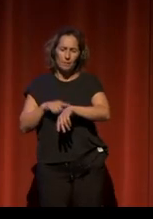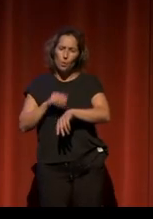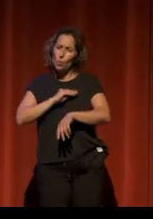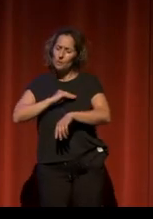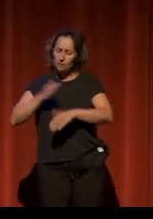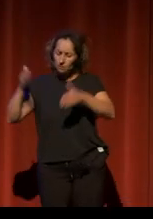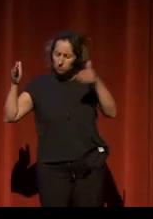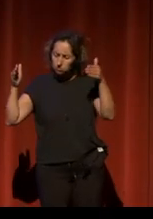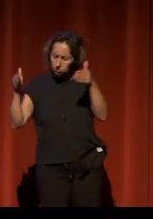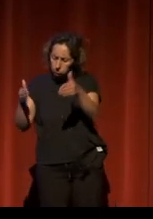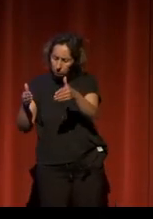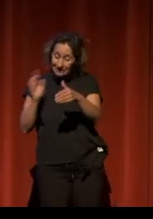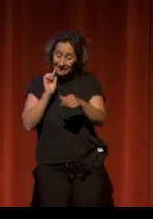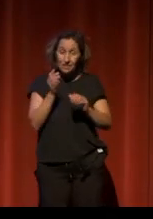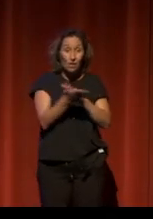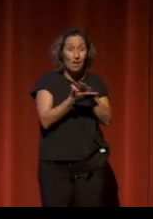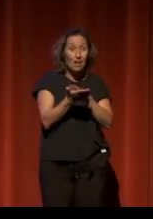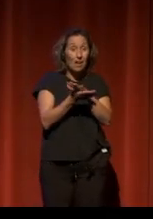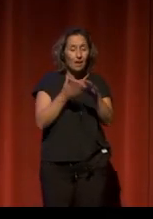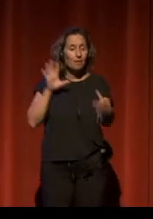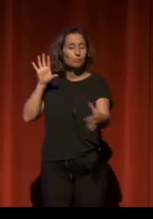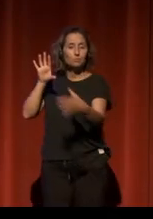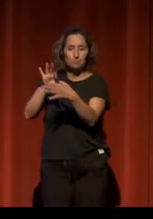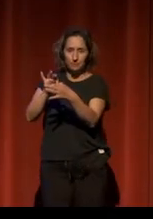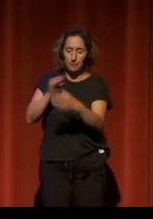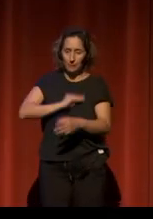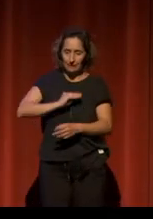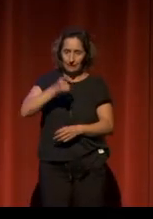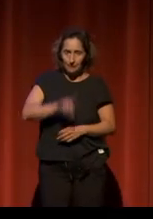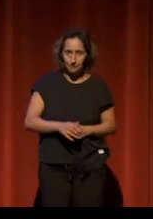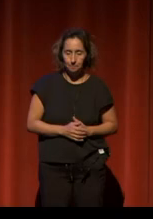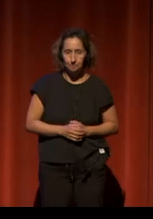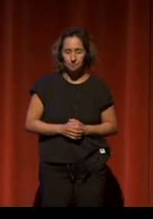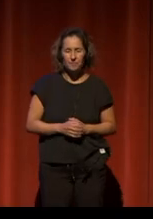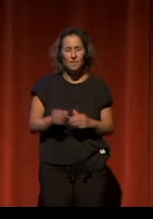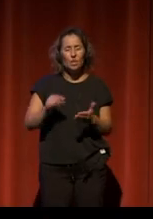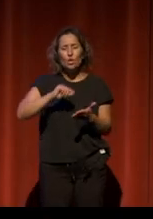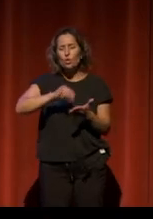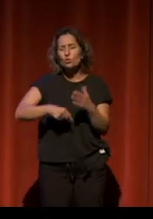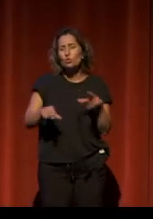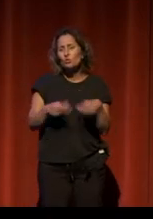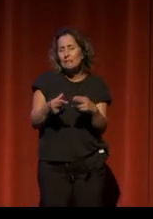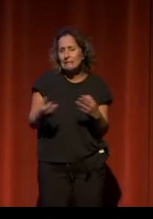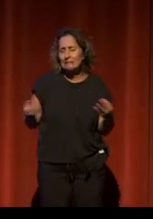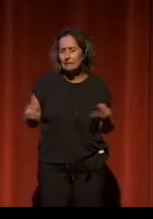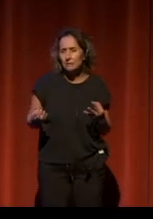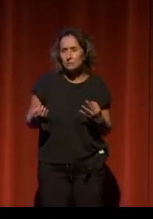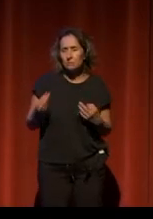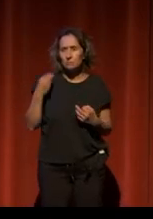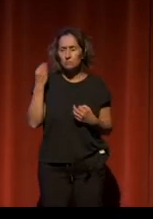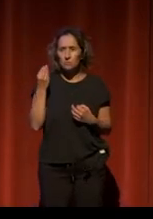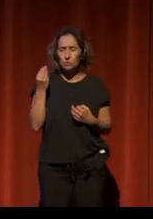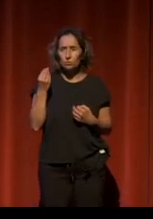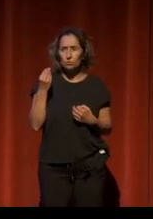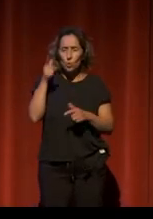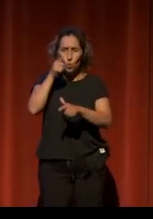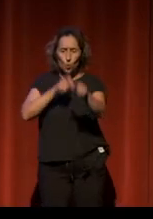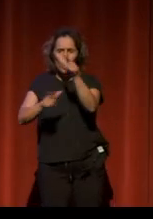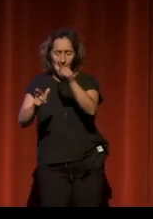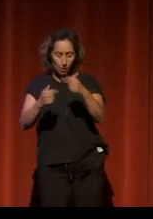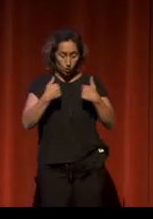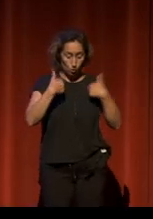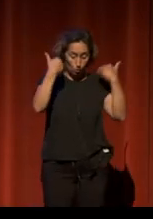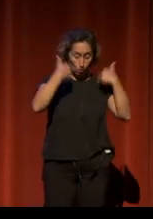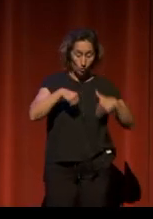tiene que ver también con lo que hoy está estamos hablando aquí no Qué es el Contract social desde mi punto de vista es un viaje entre el yo entre esa persona